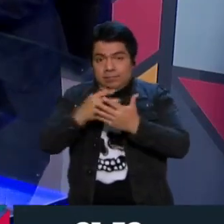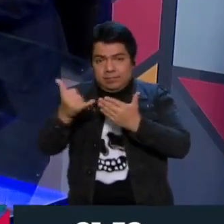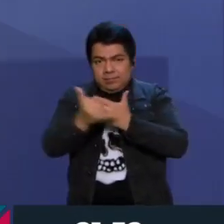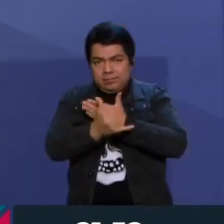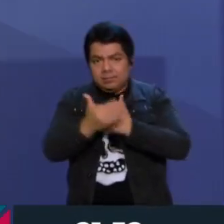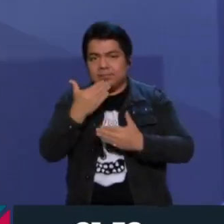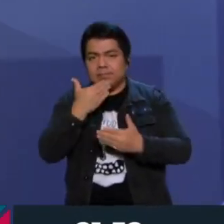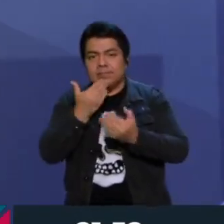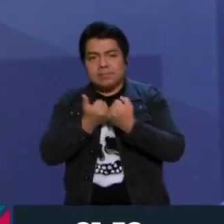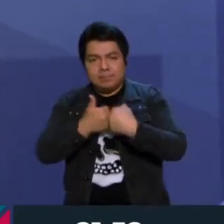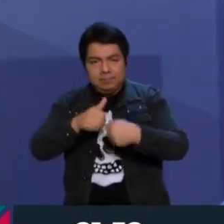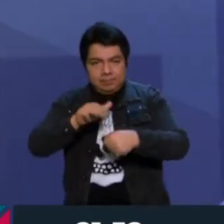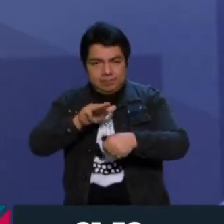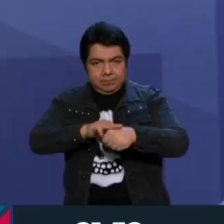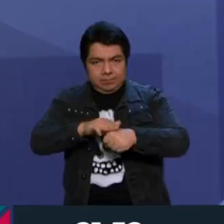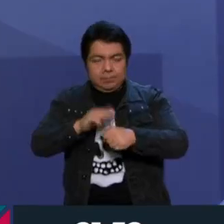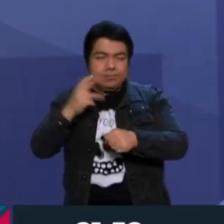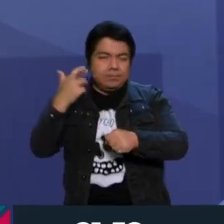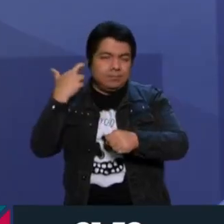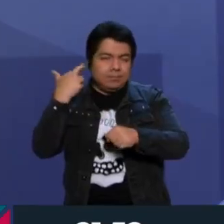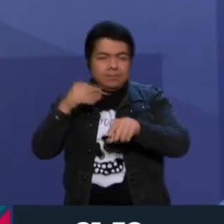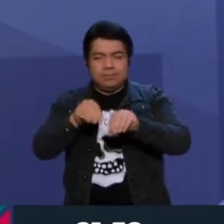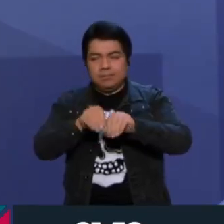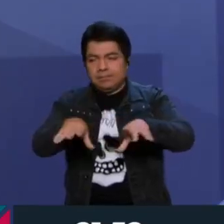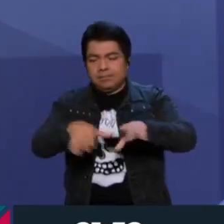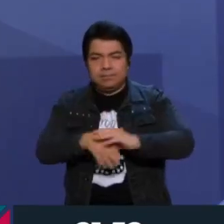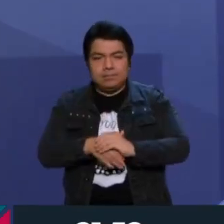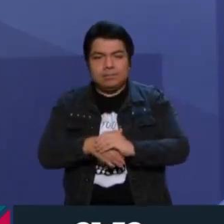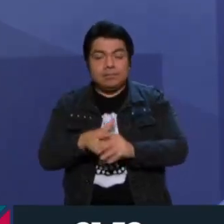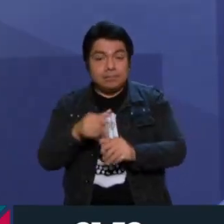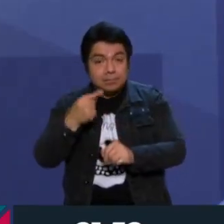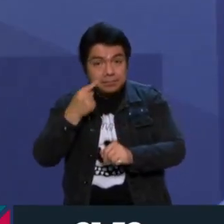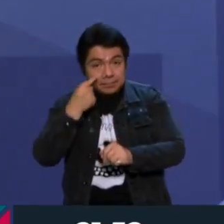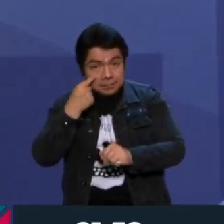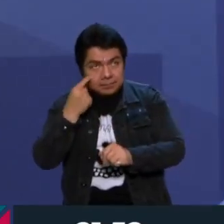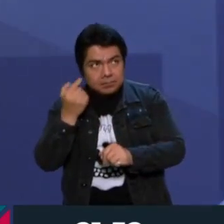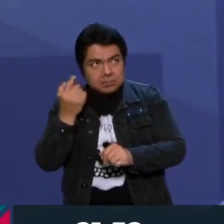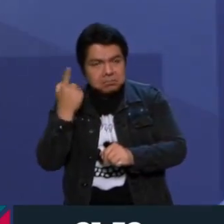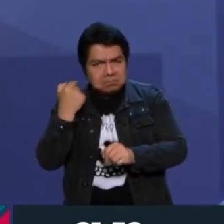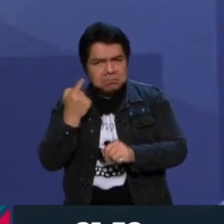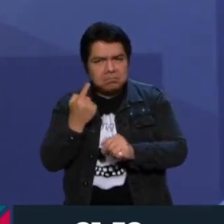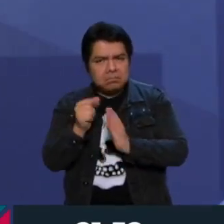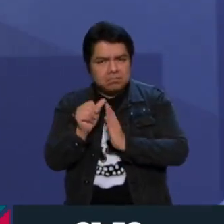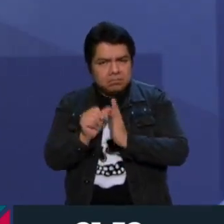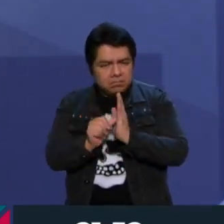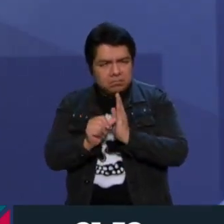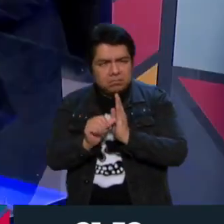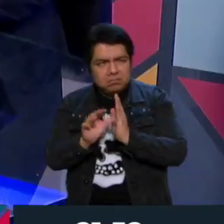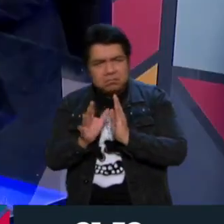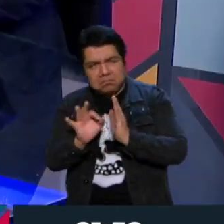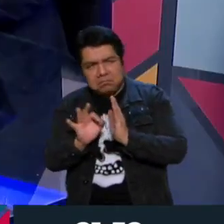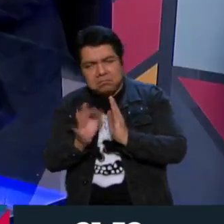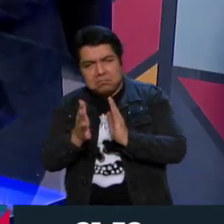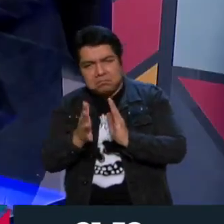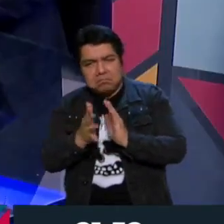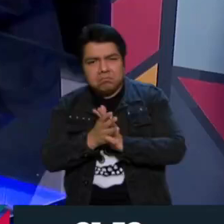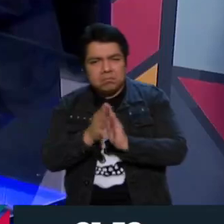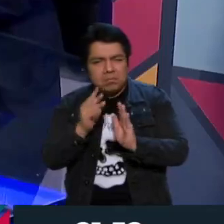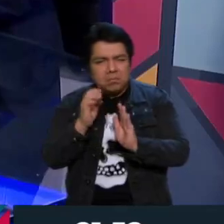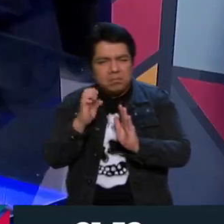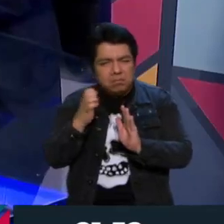del Sistema Público de Radiodifusión. Te cuento que hace unos meses, yo creo que al inicio del